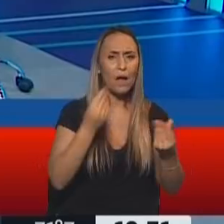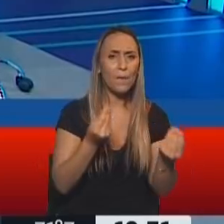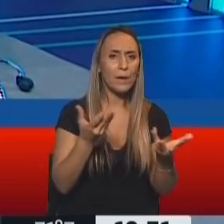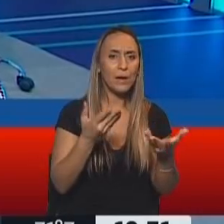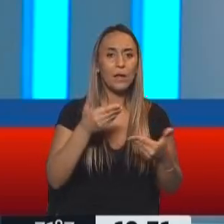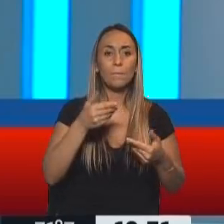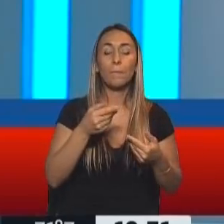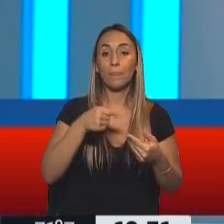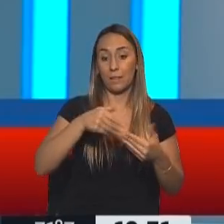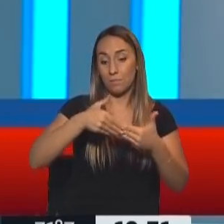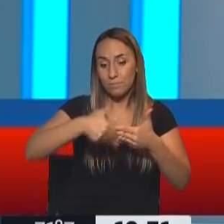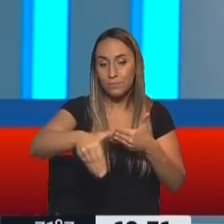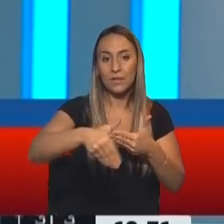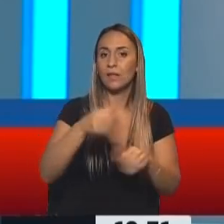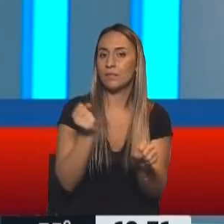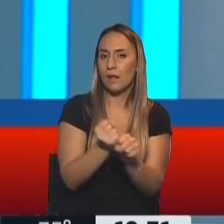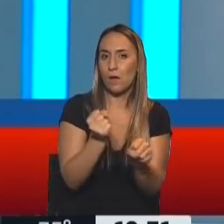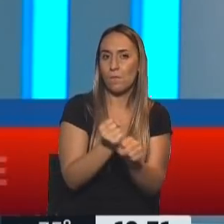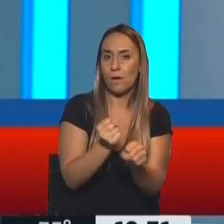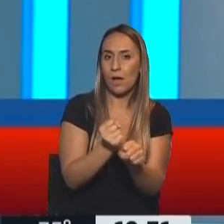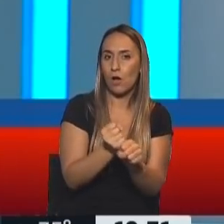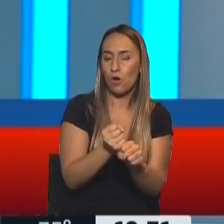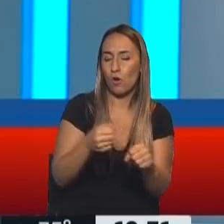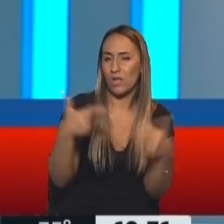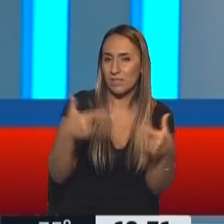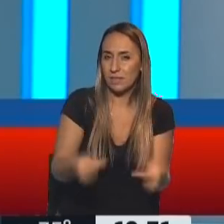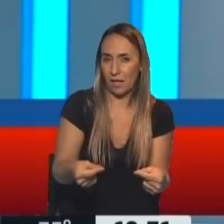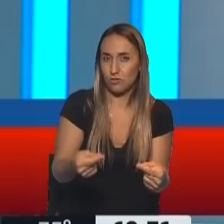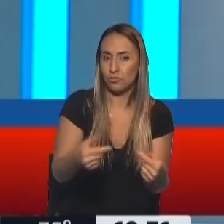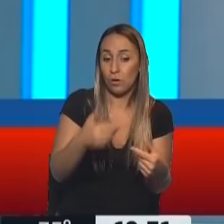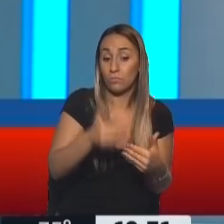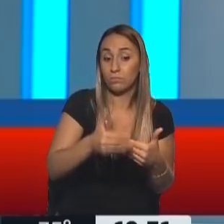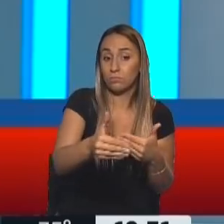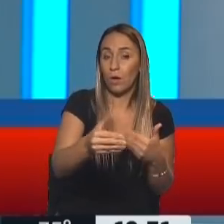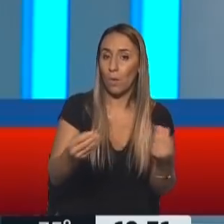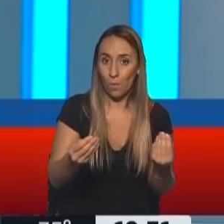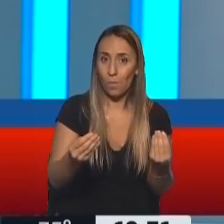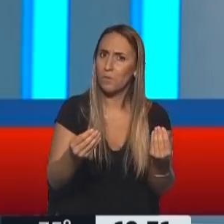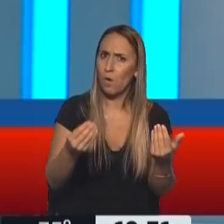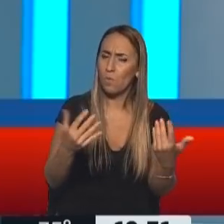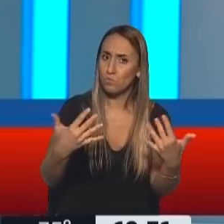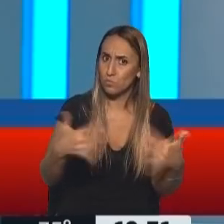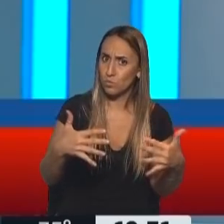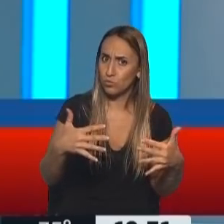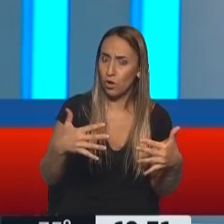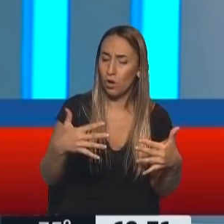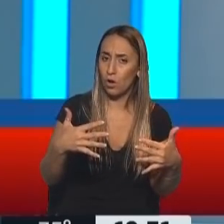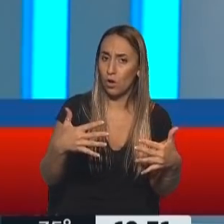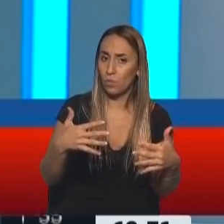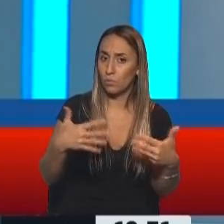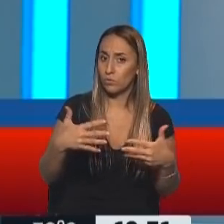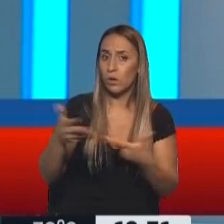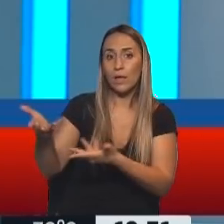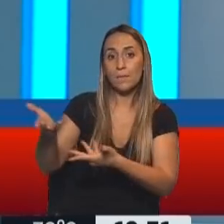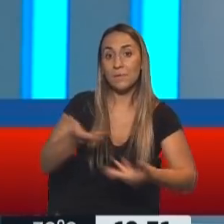trabajo intenso, pero digamos que con mucha participación y mucha presencia de